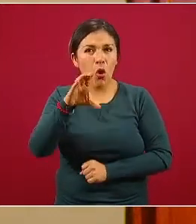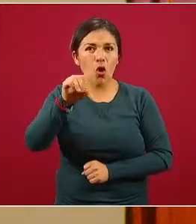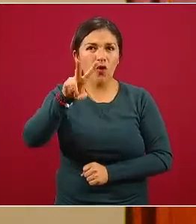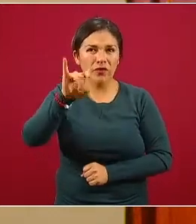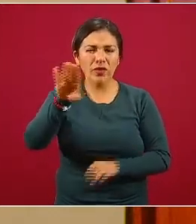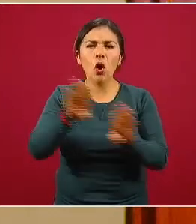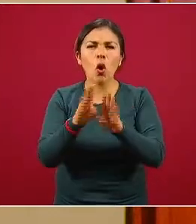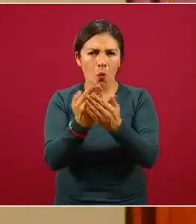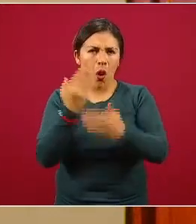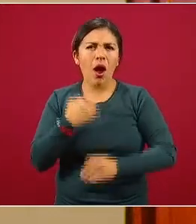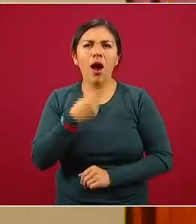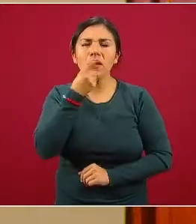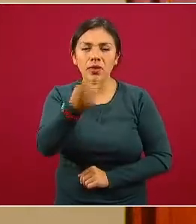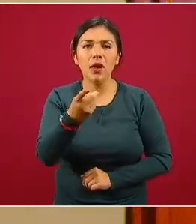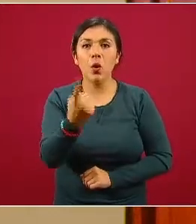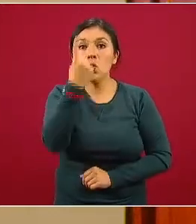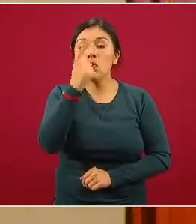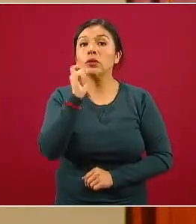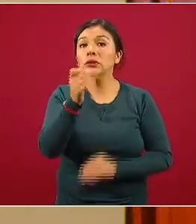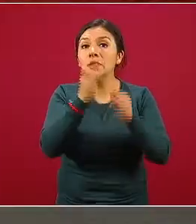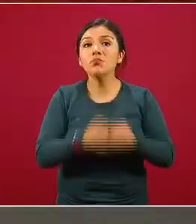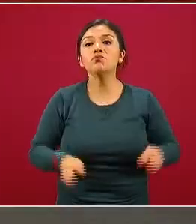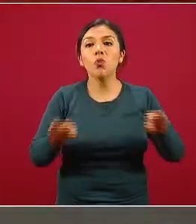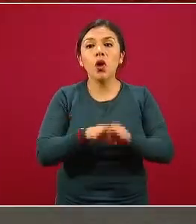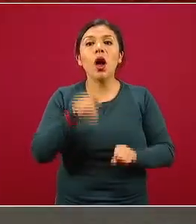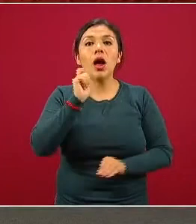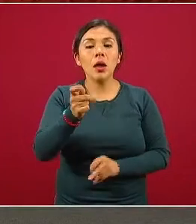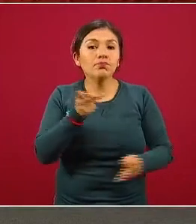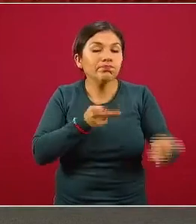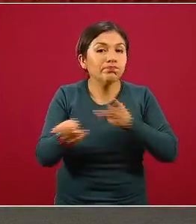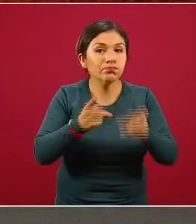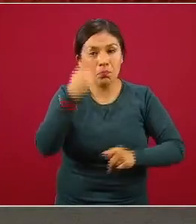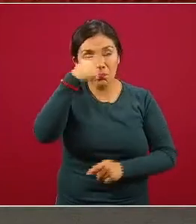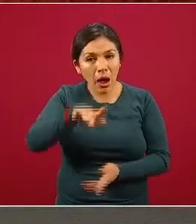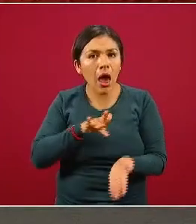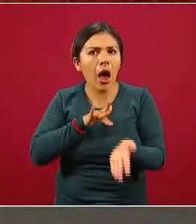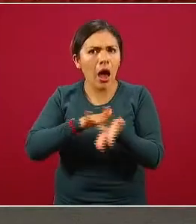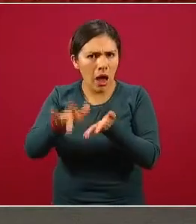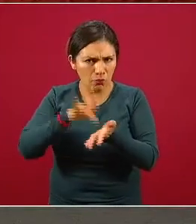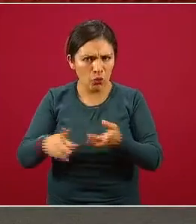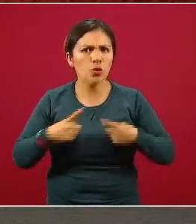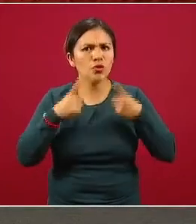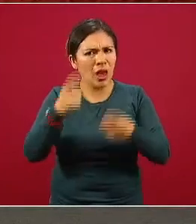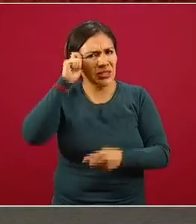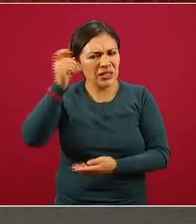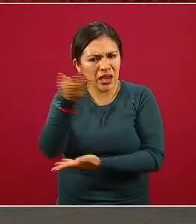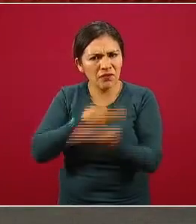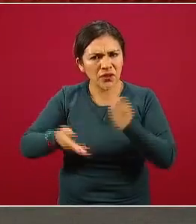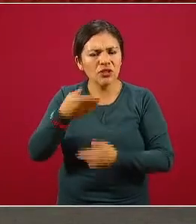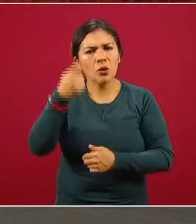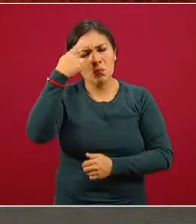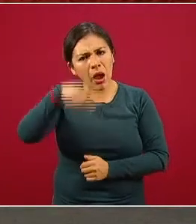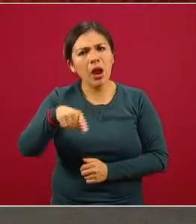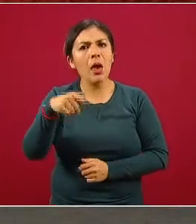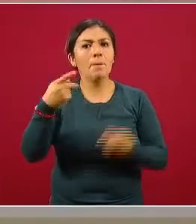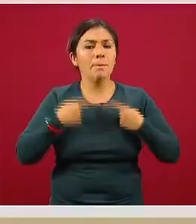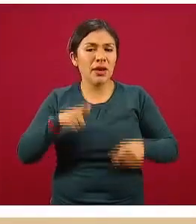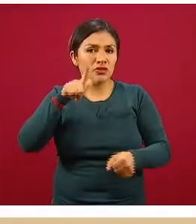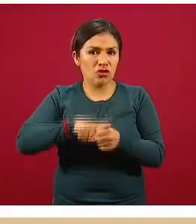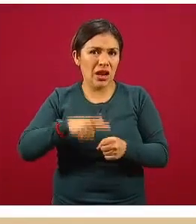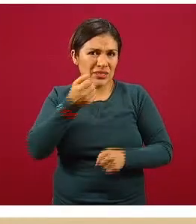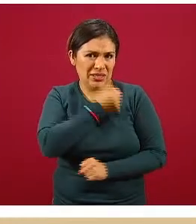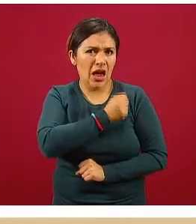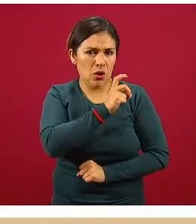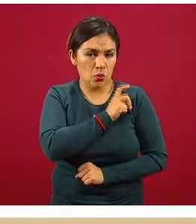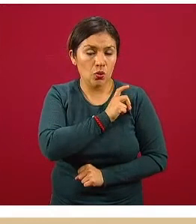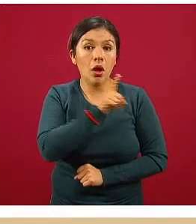vez pasada se mencionó, un gran componente es esta de estrategia para brindar y ofrecer servicios de salud mental al personal de